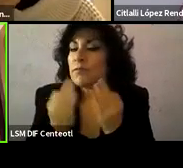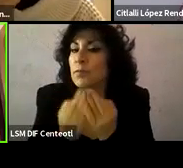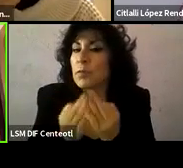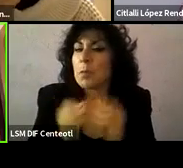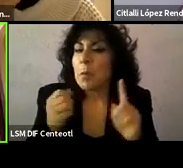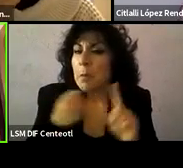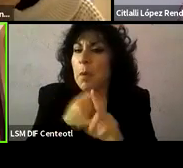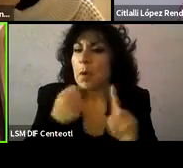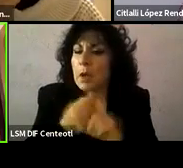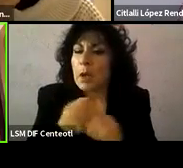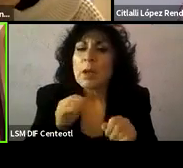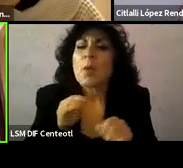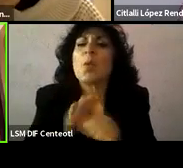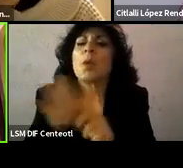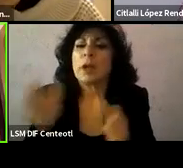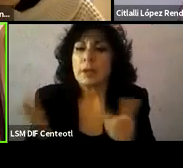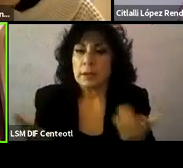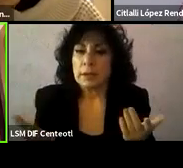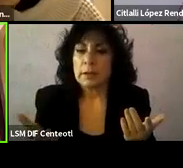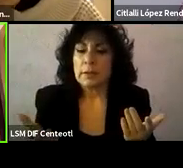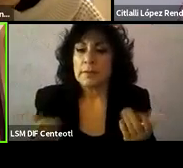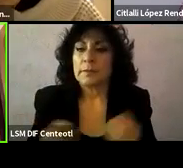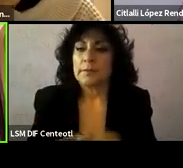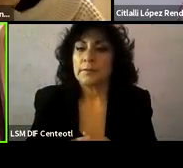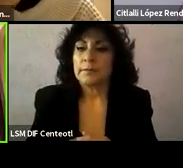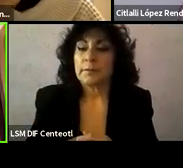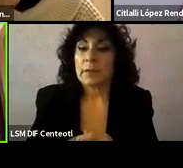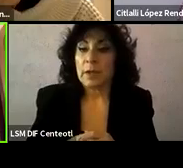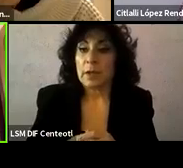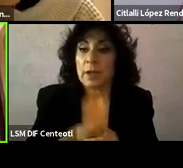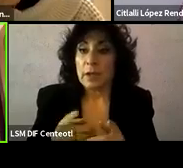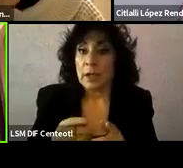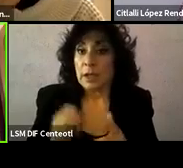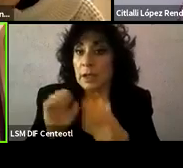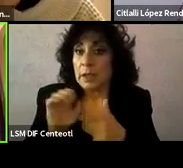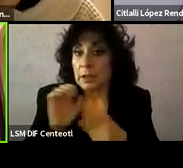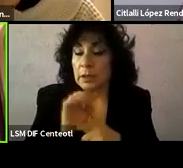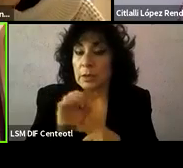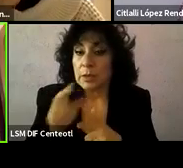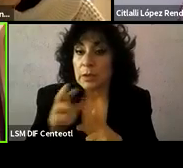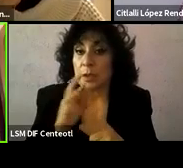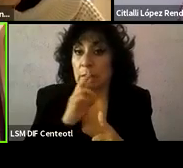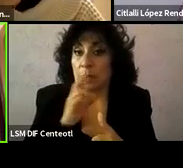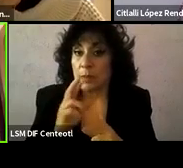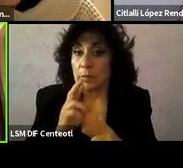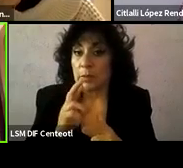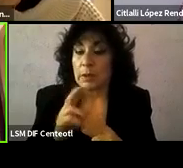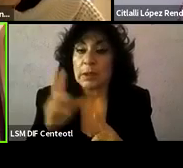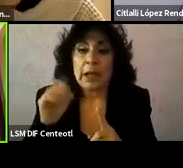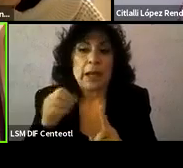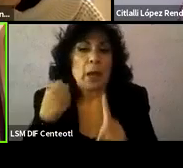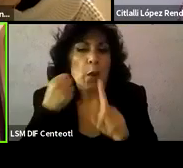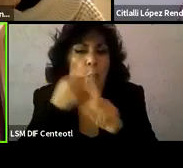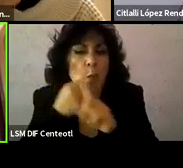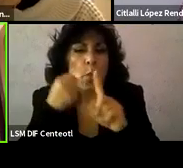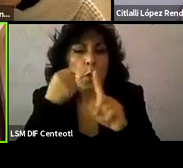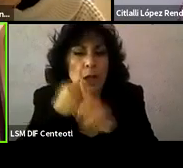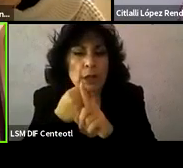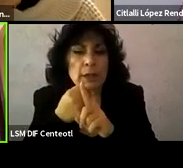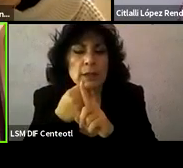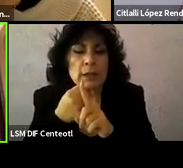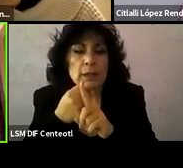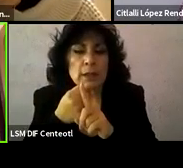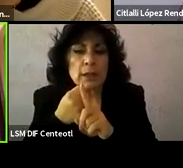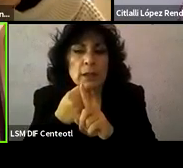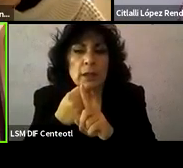ir tomando, como en este sentido de la no violencia, aspectos que no utilicen la violencia como forma de lucha,